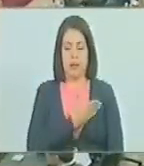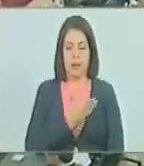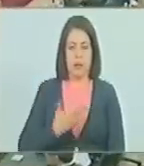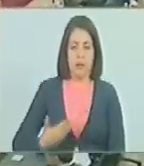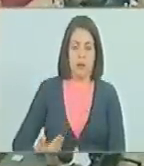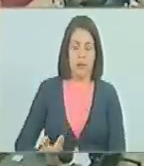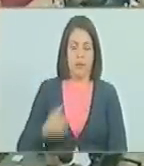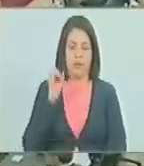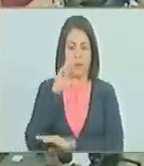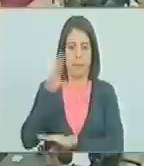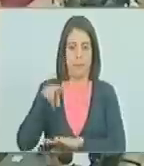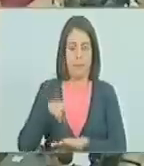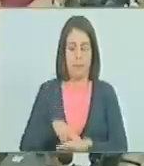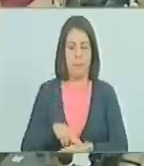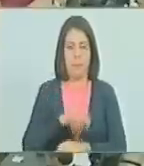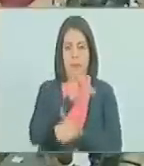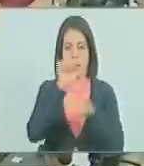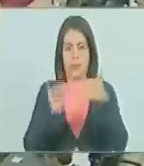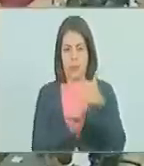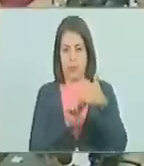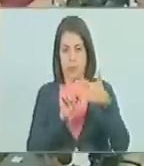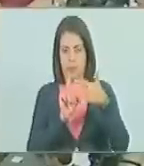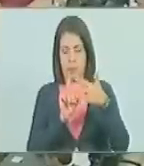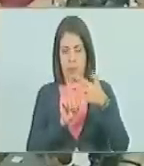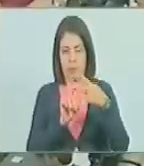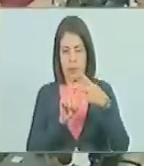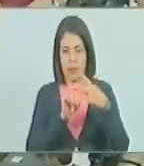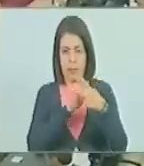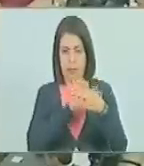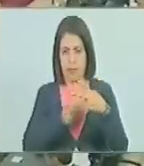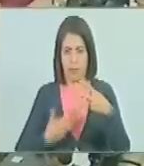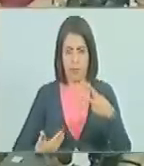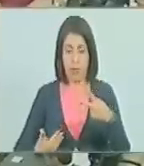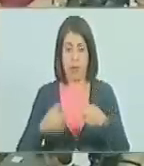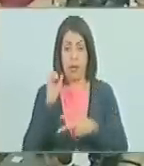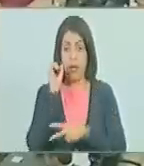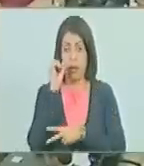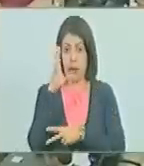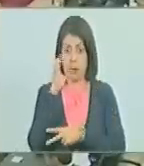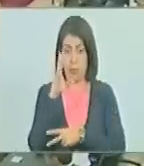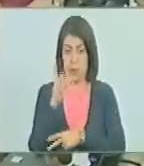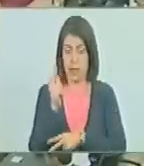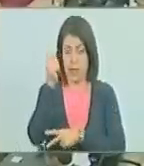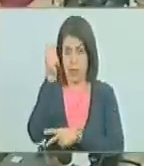presidente de nuestra Asamblea Nacional, segunda vicepresidenta, a todos los colegas parlamentarios,